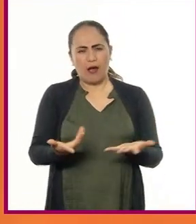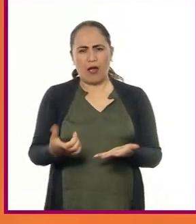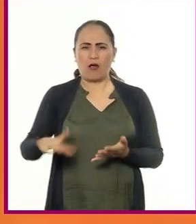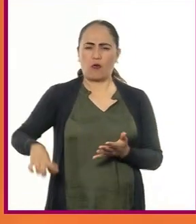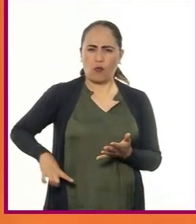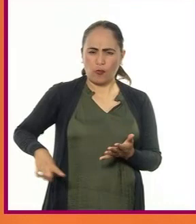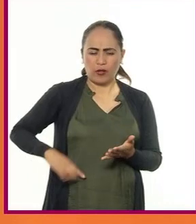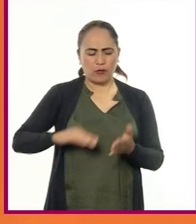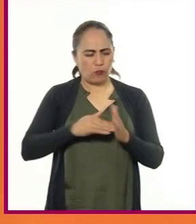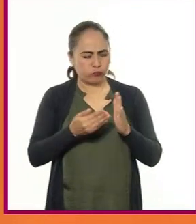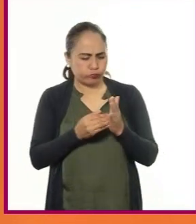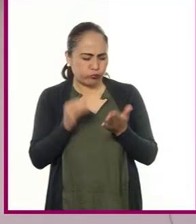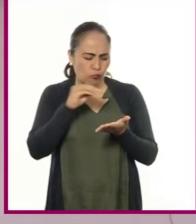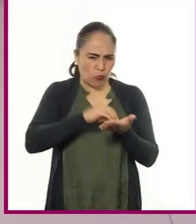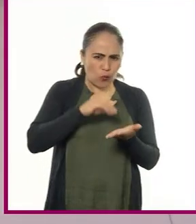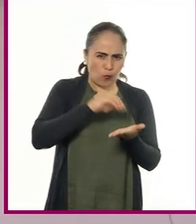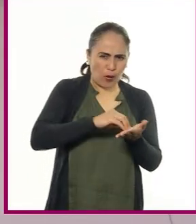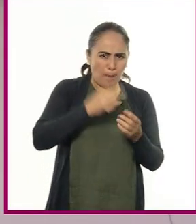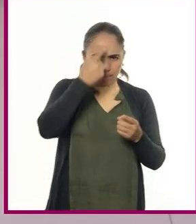su bienestar?